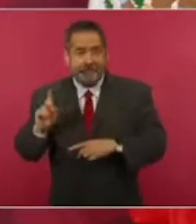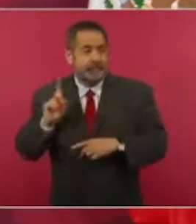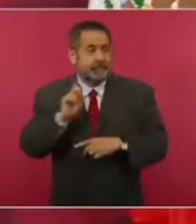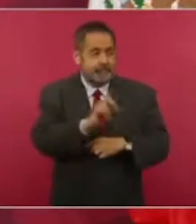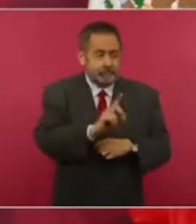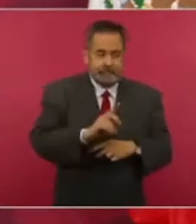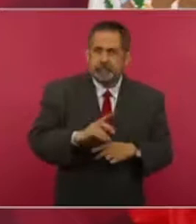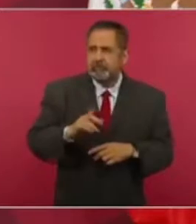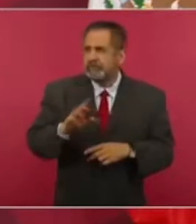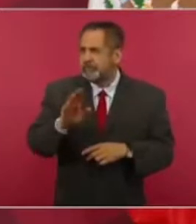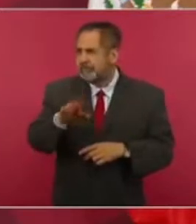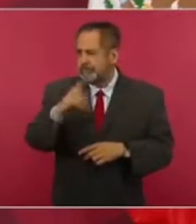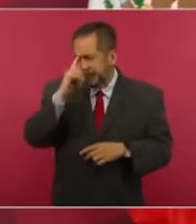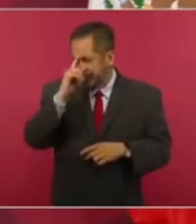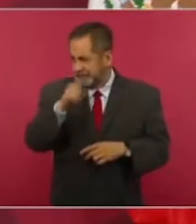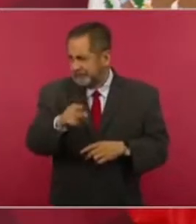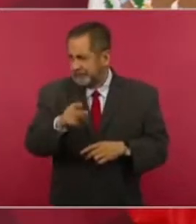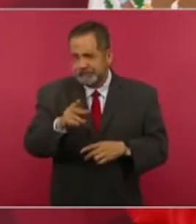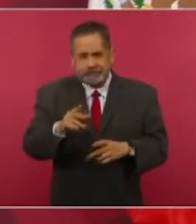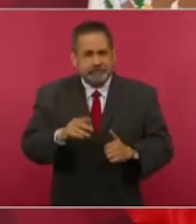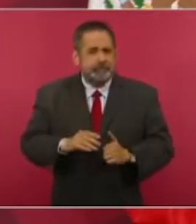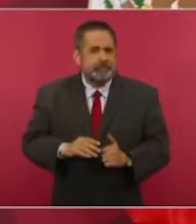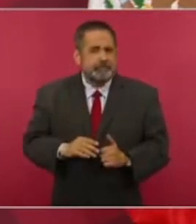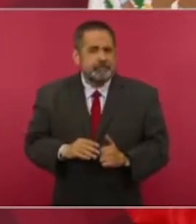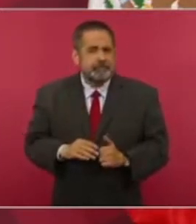Bueno, hasta